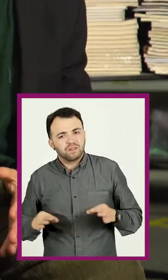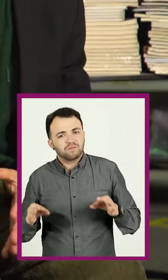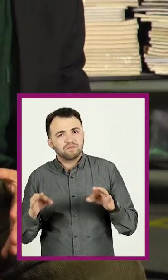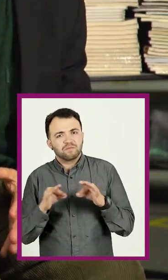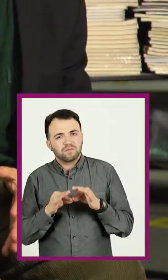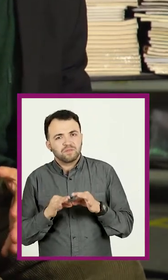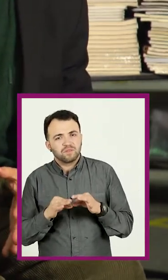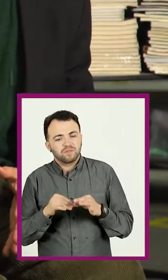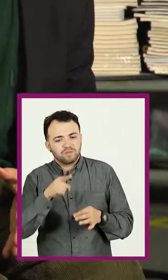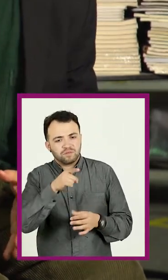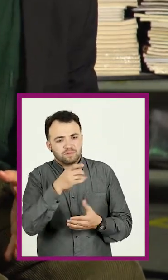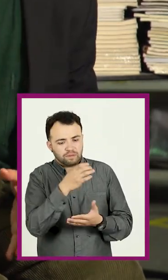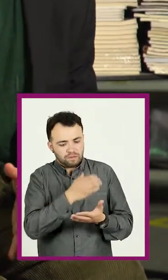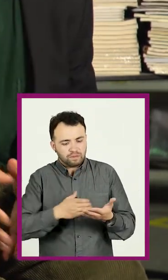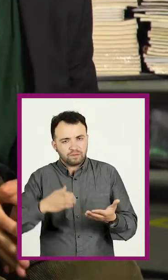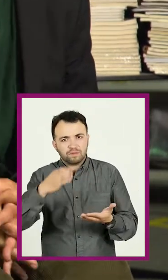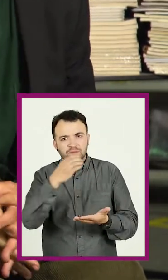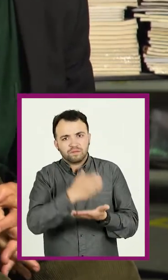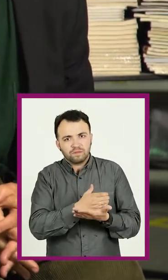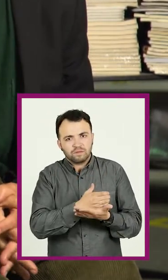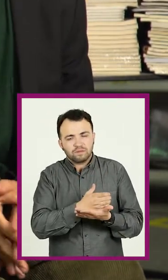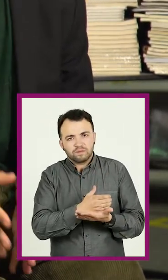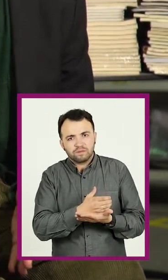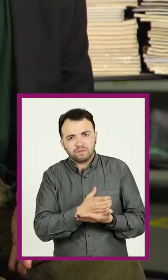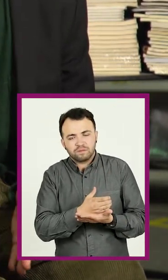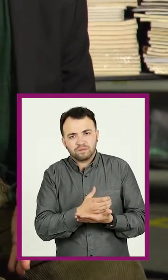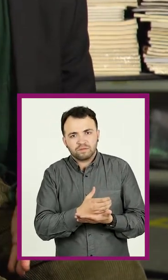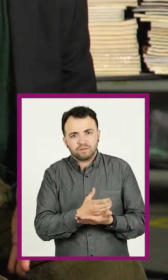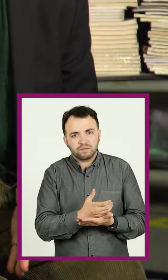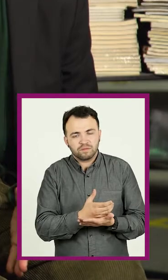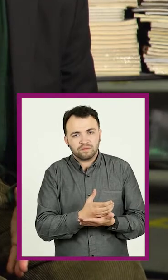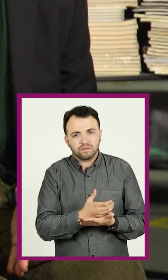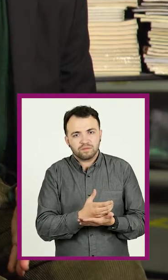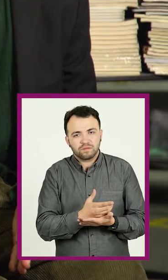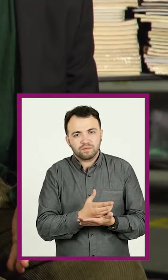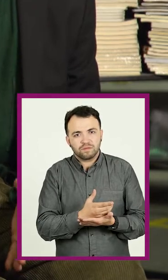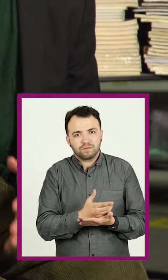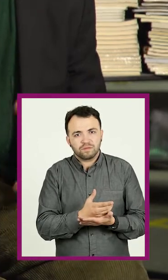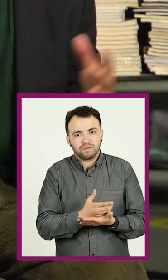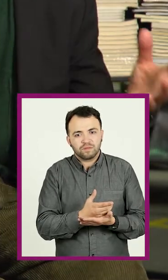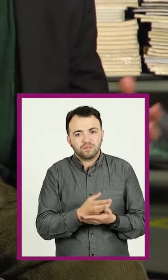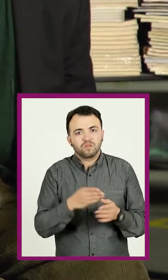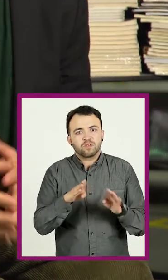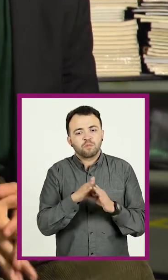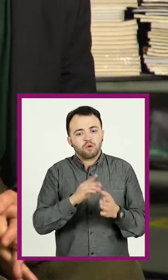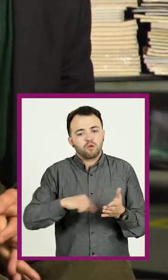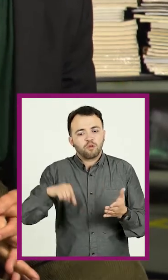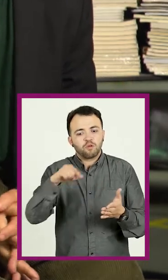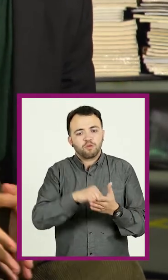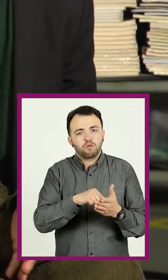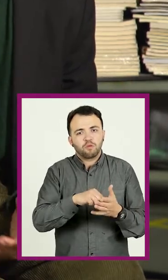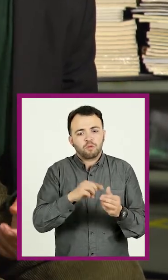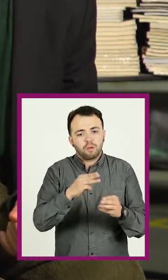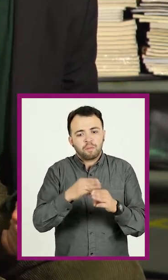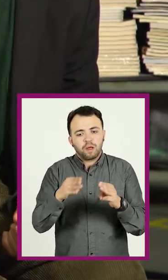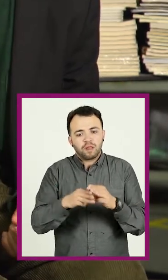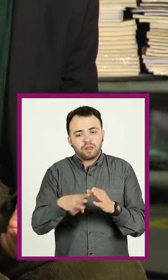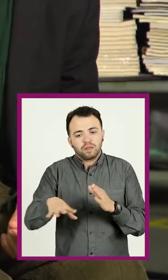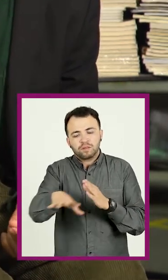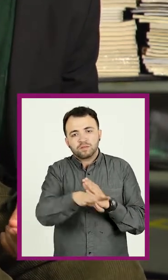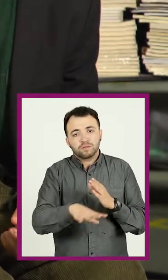ciudad, esa Calípolis, ¿verdad? Exista en un lugar concreto materialmente y físicamente, sino que lo